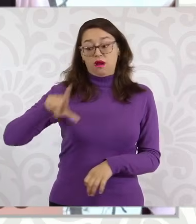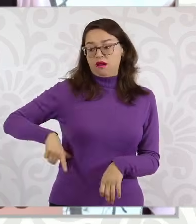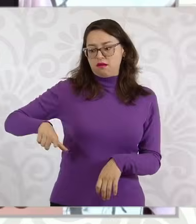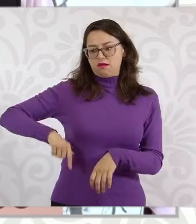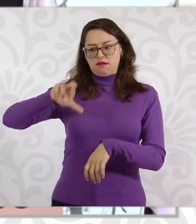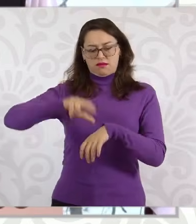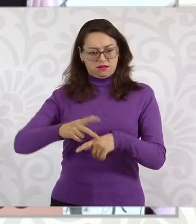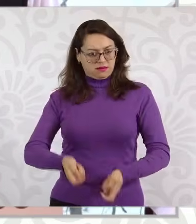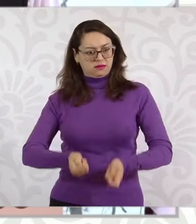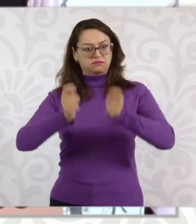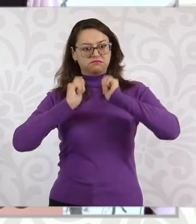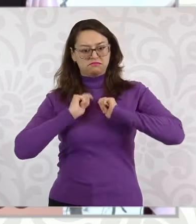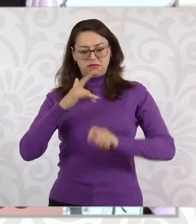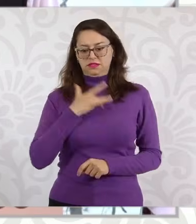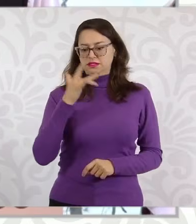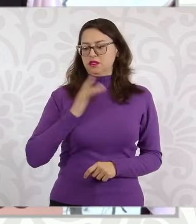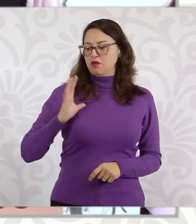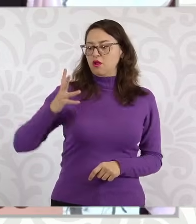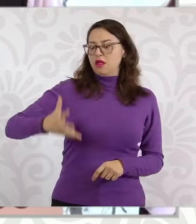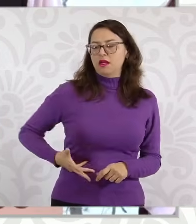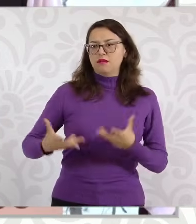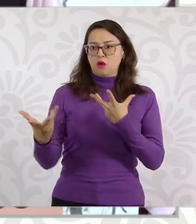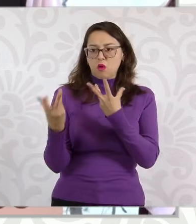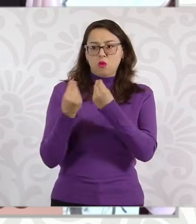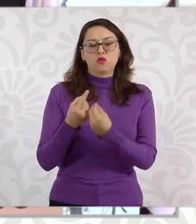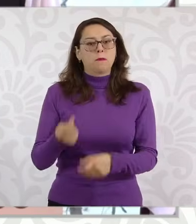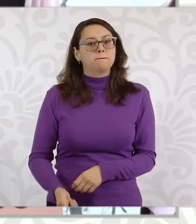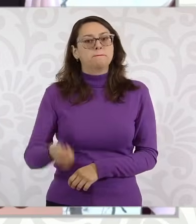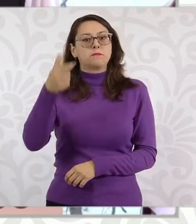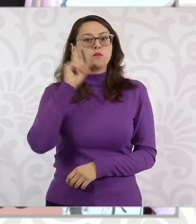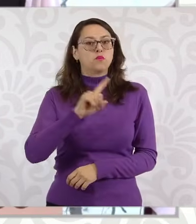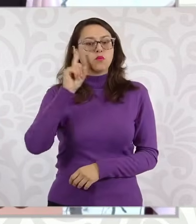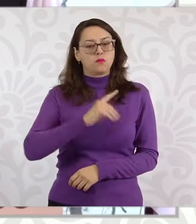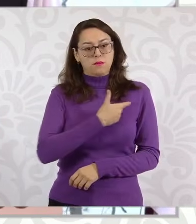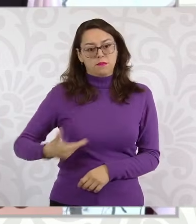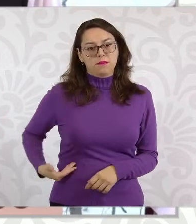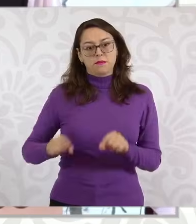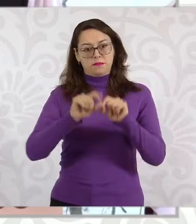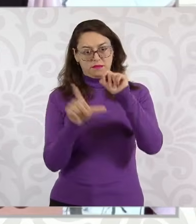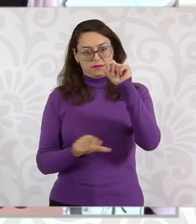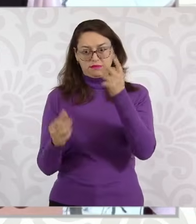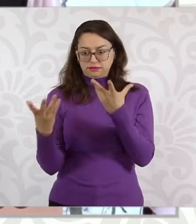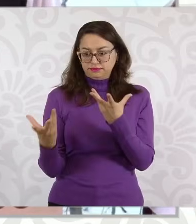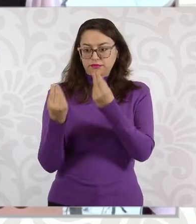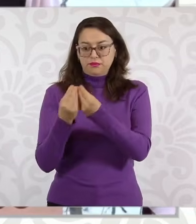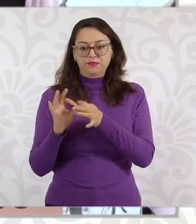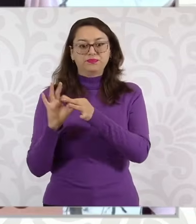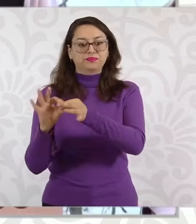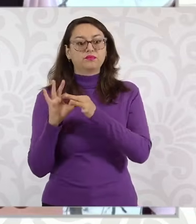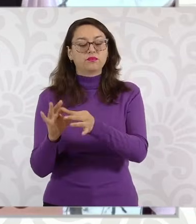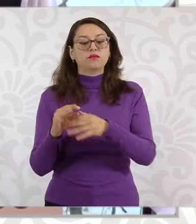caminar de la mano y del lado de la primera mujer presidenta de México en un tema tan sensible. Las